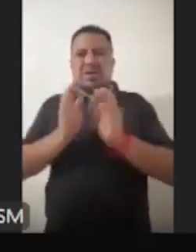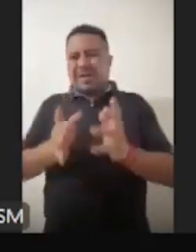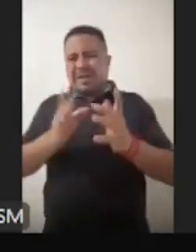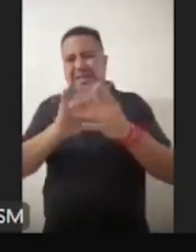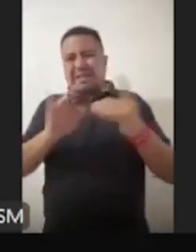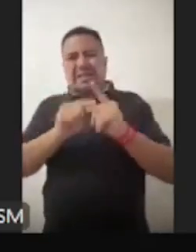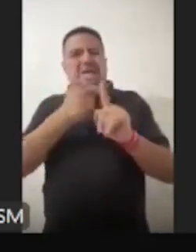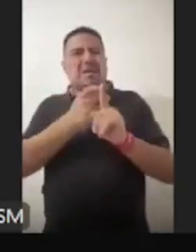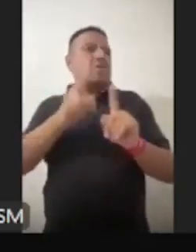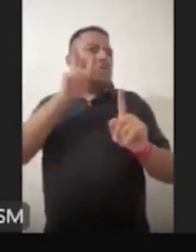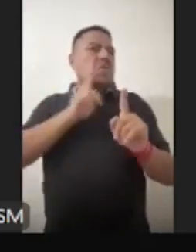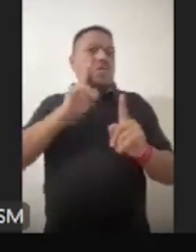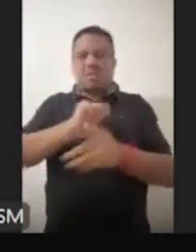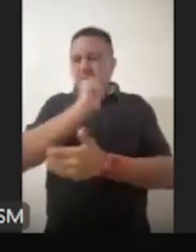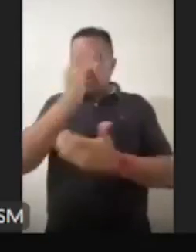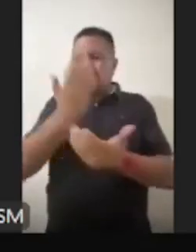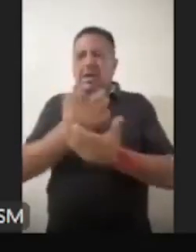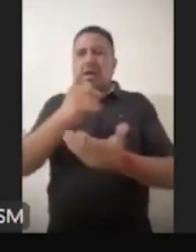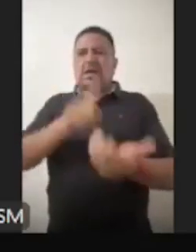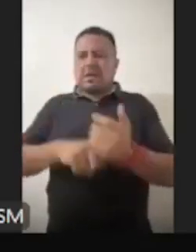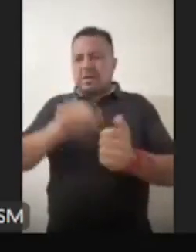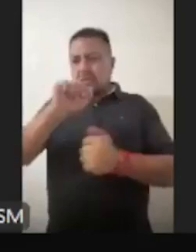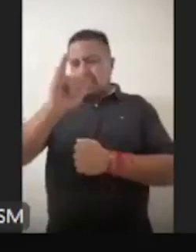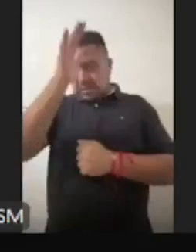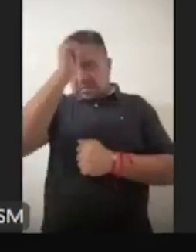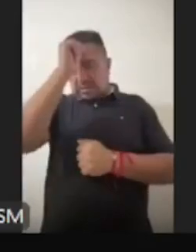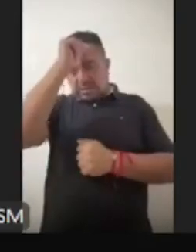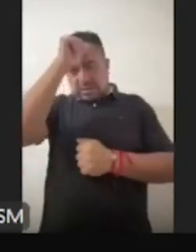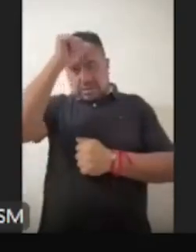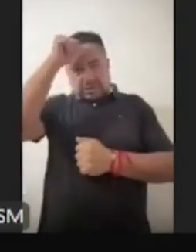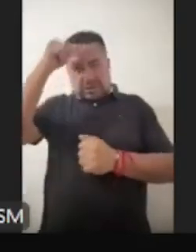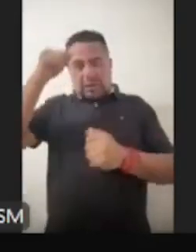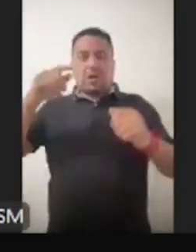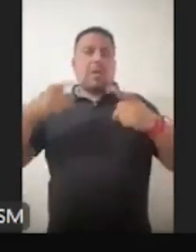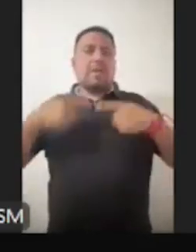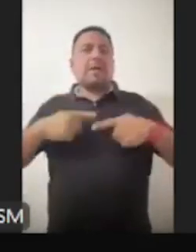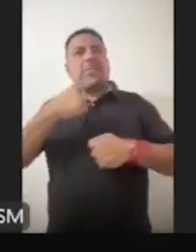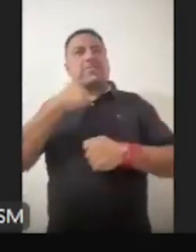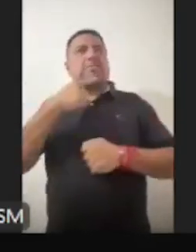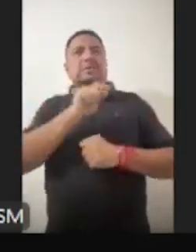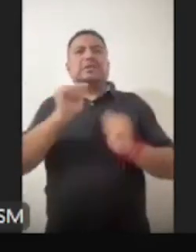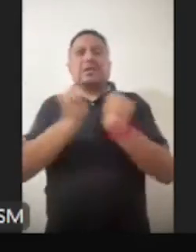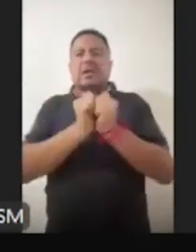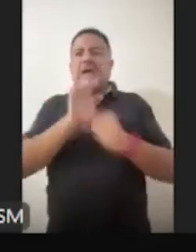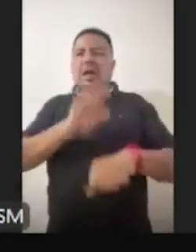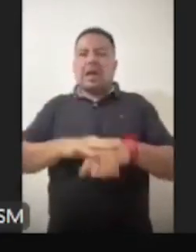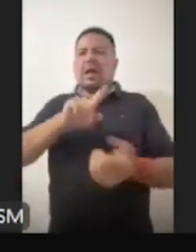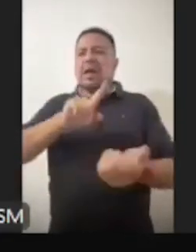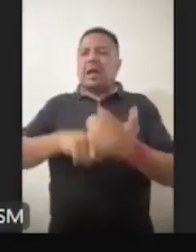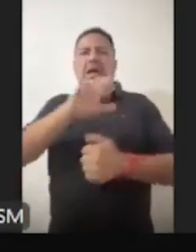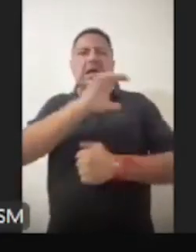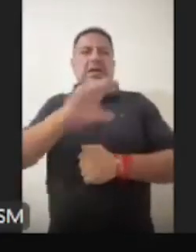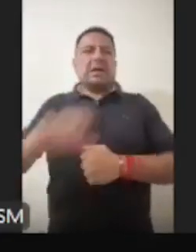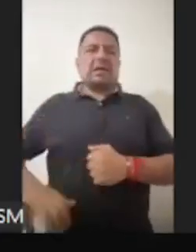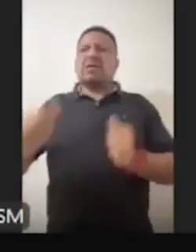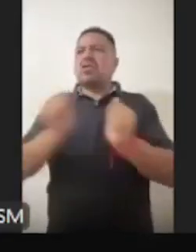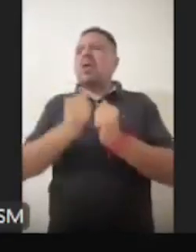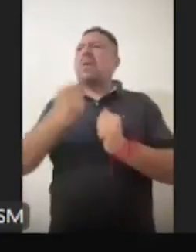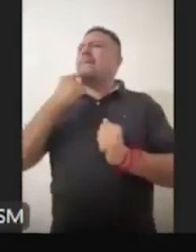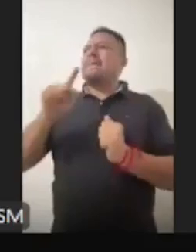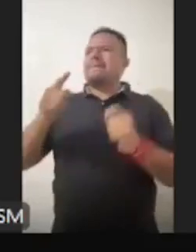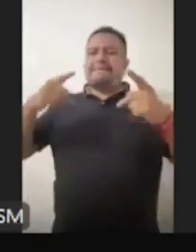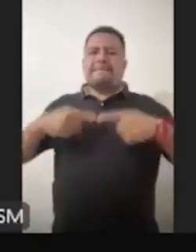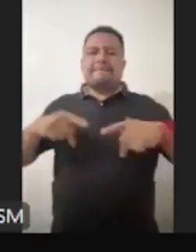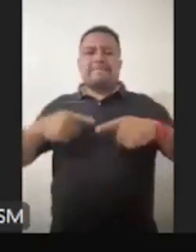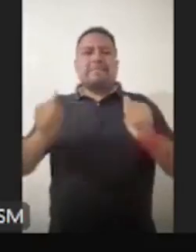probatorio llegado al expediente se acreditó la calidad de los denunciados que se han mencionado, la calidad de candidata de la denunciante. A